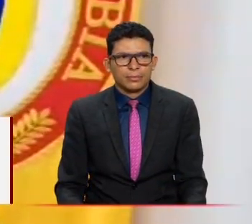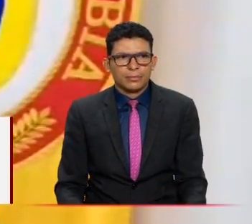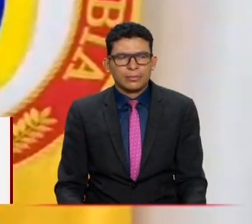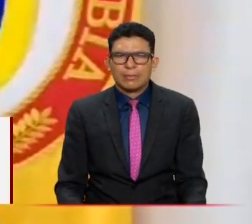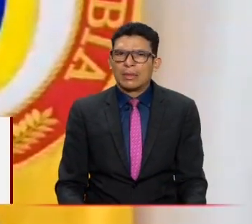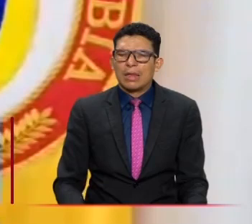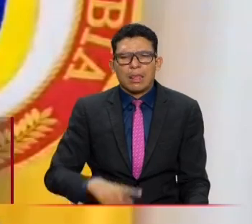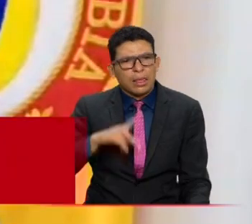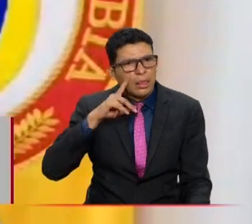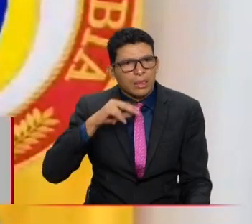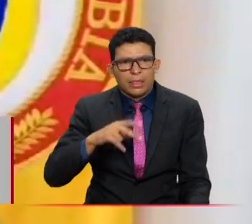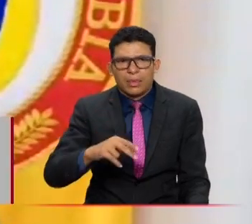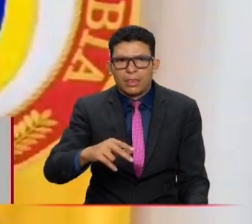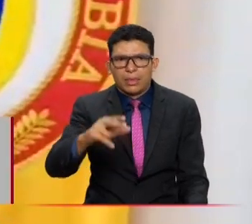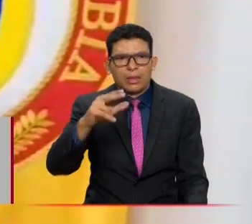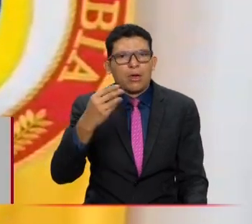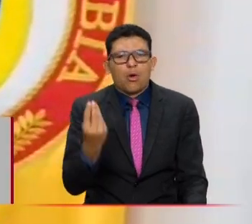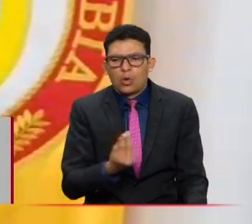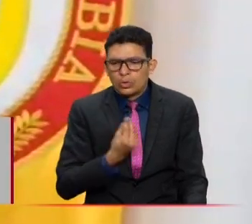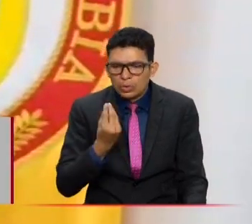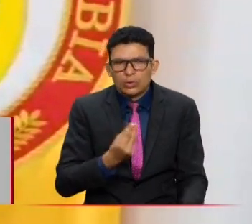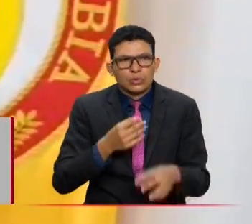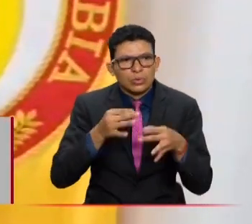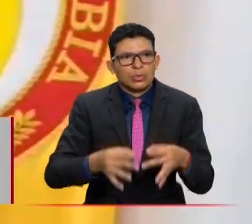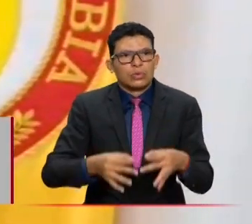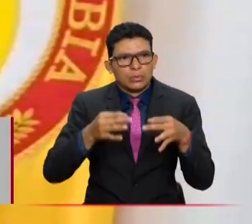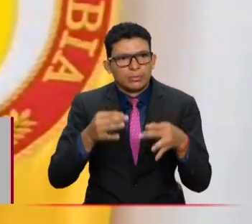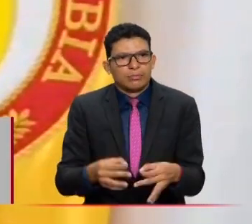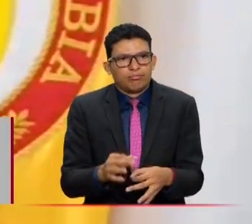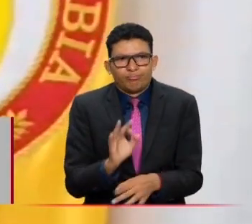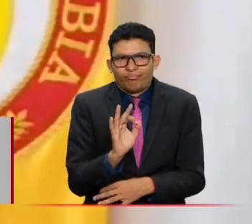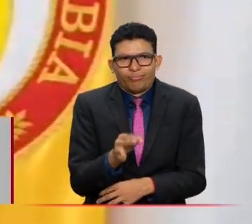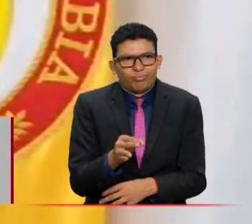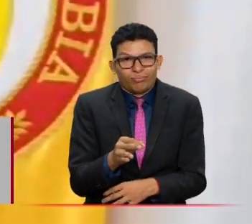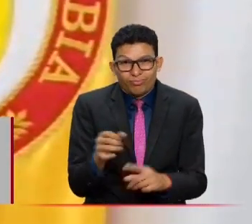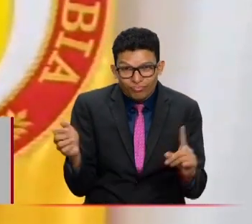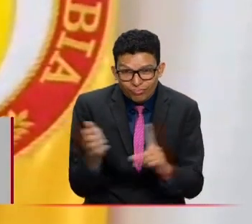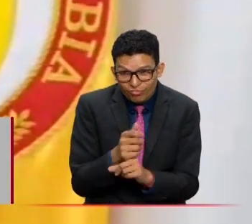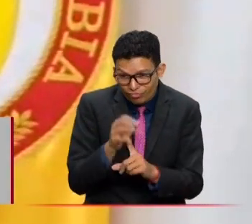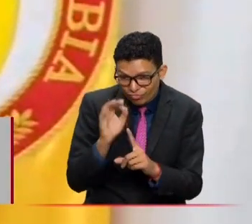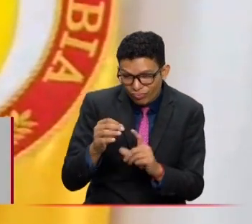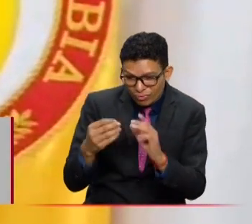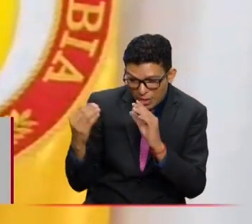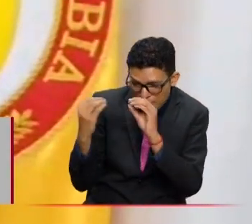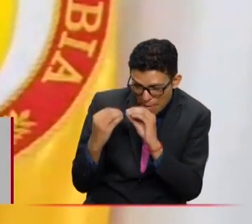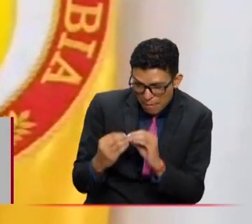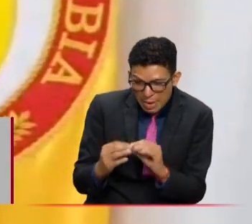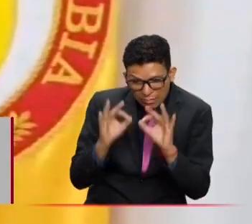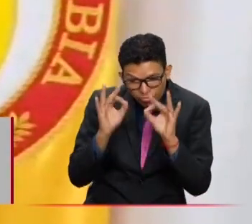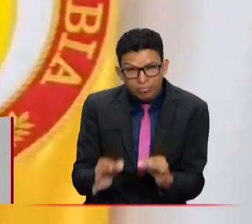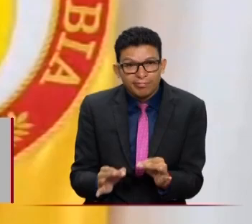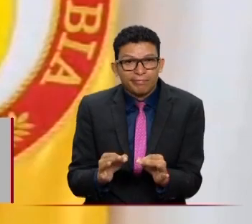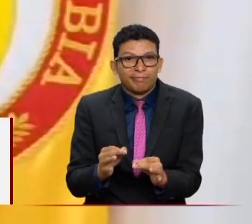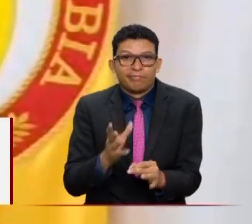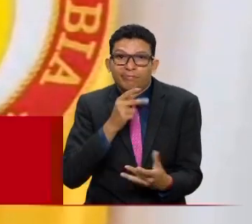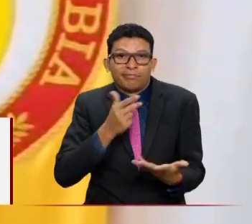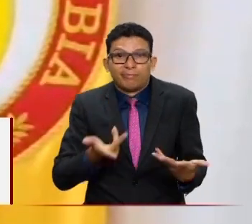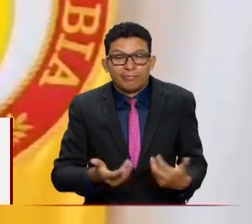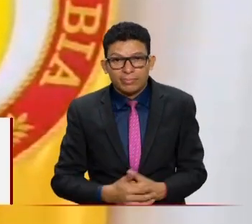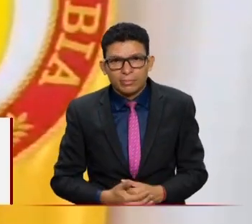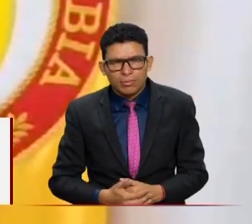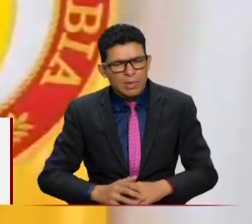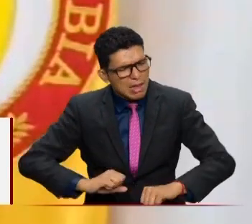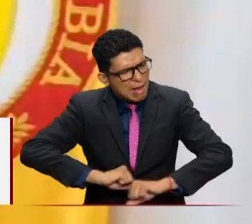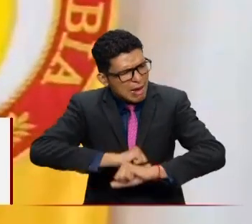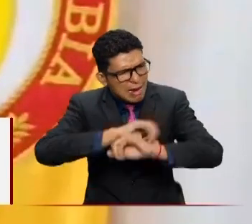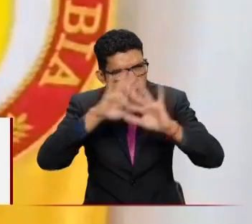muy repetitivo estos consejos de seguridad, que poco se logran definir cosas. Aquí el mensaje claro